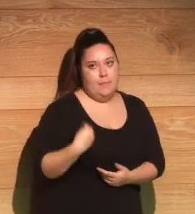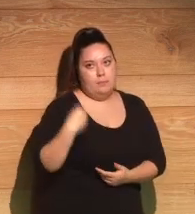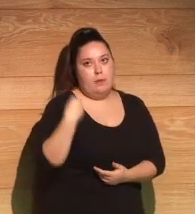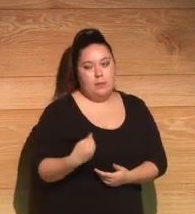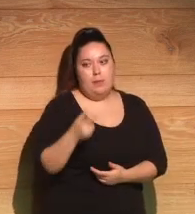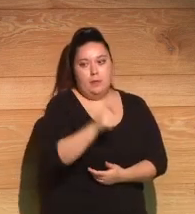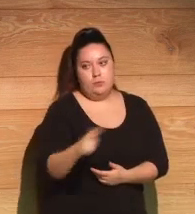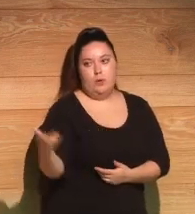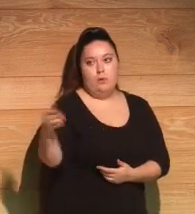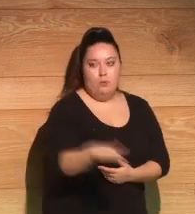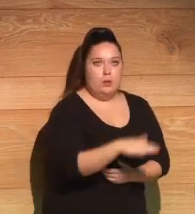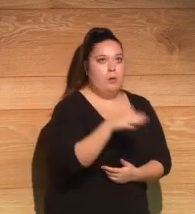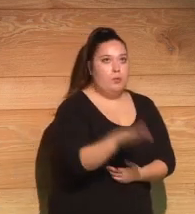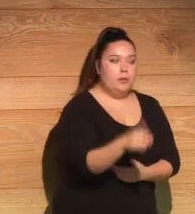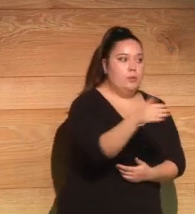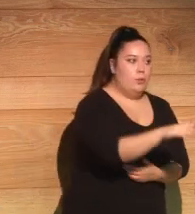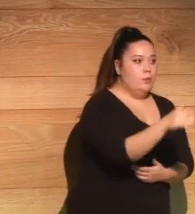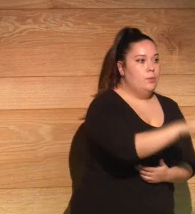Ya estaba yo bastante